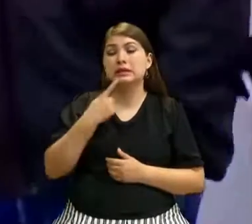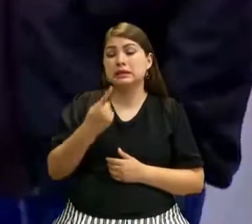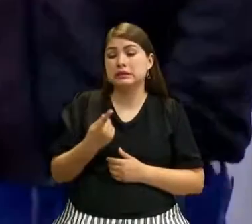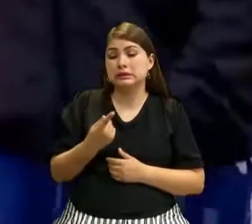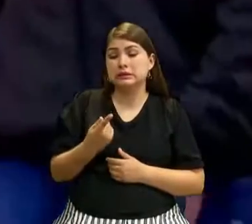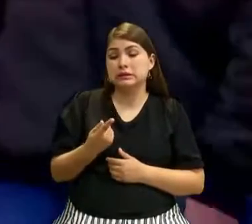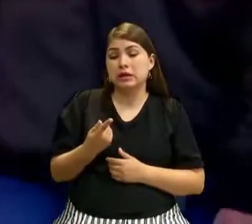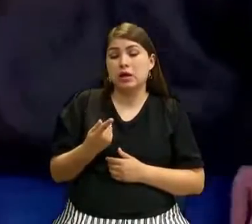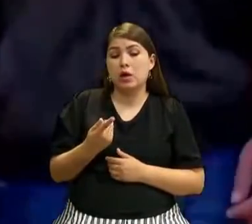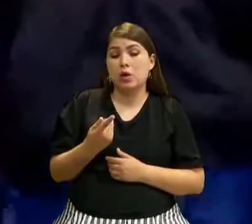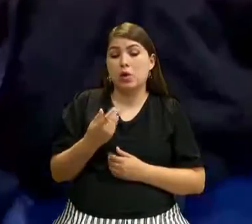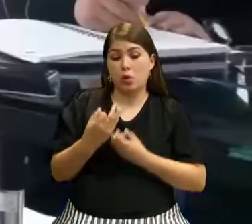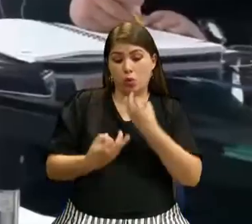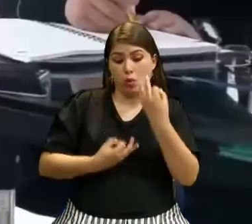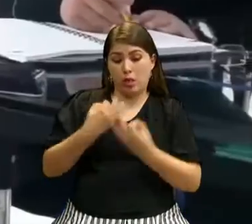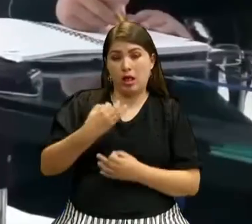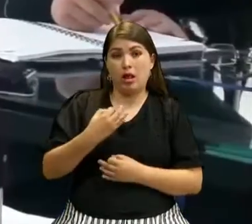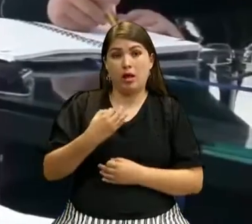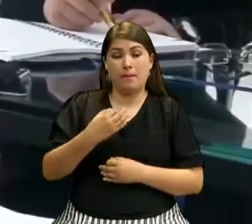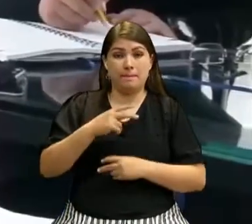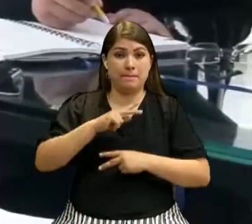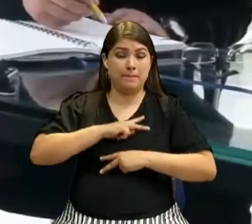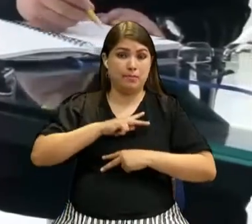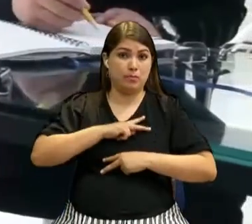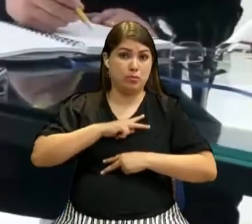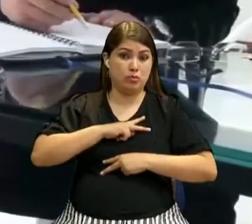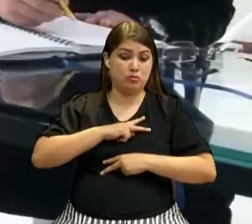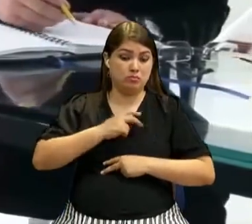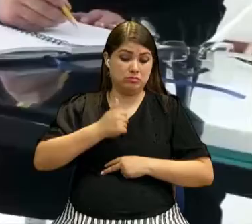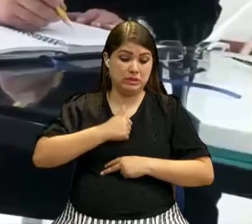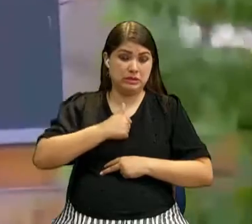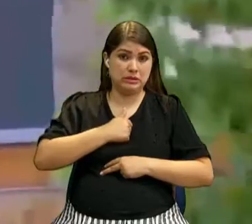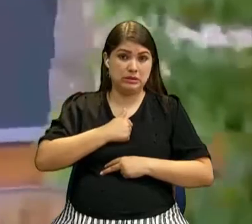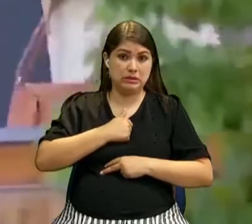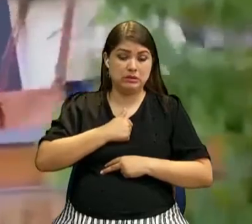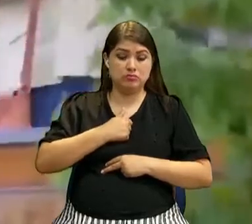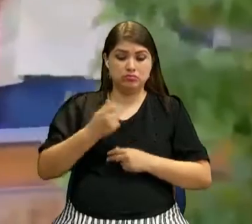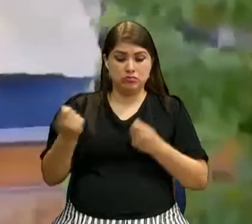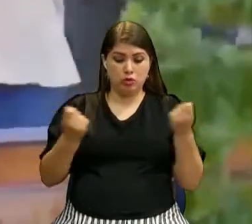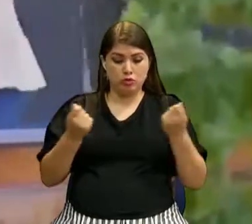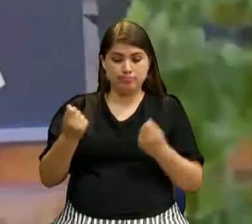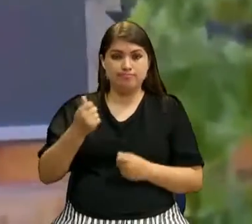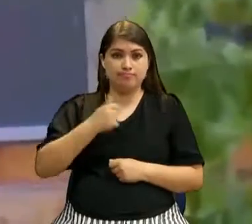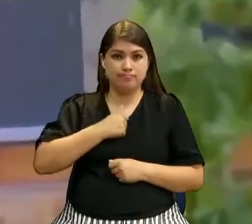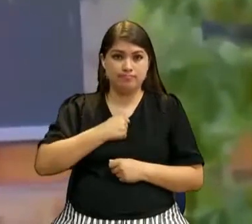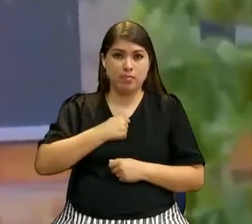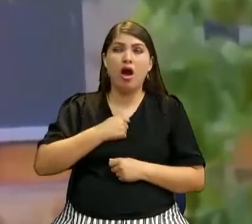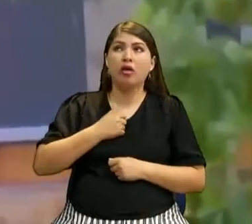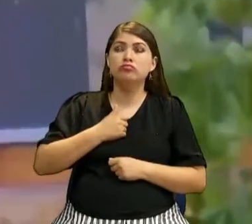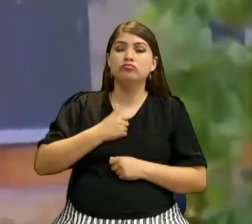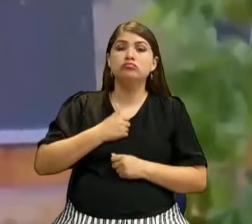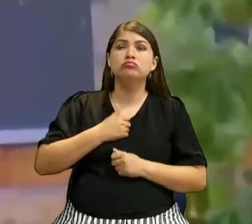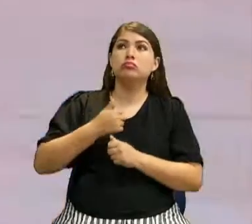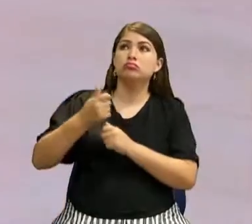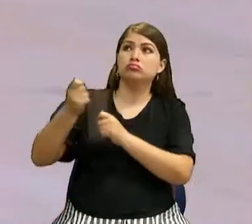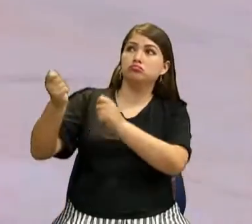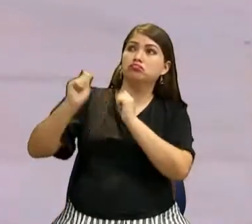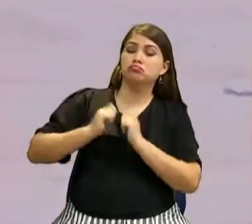cuidado personal, el autocuidado, el autocontrol, y nos dan facultades a los